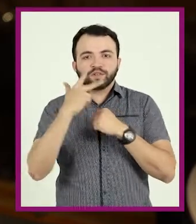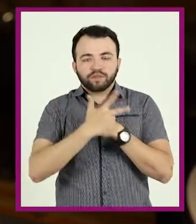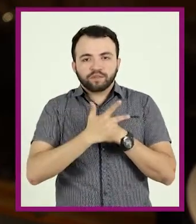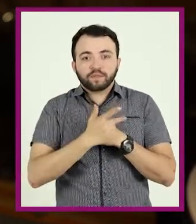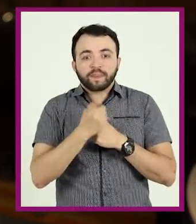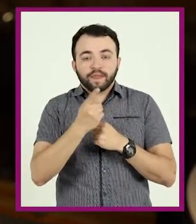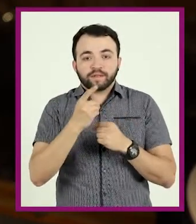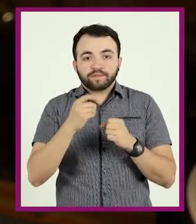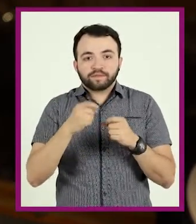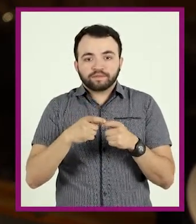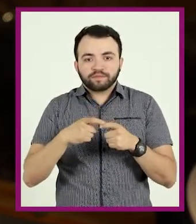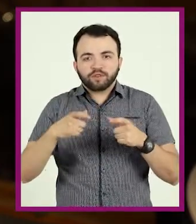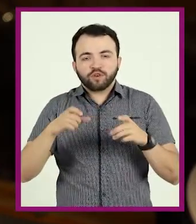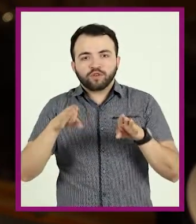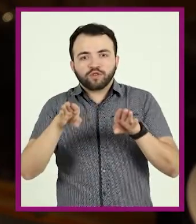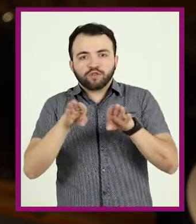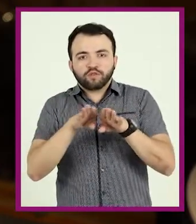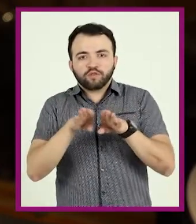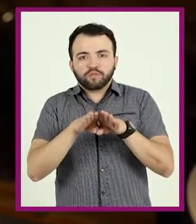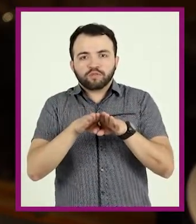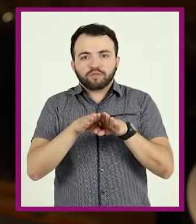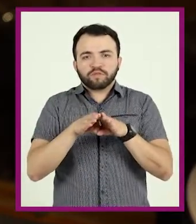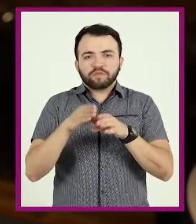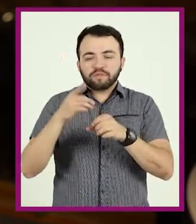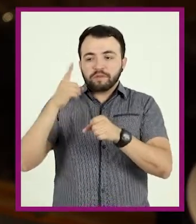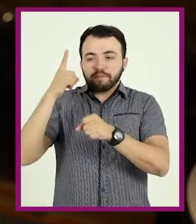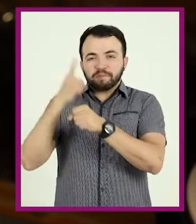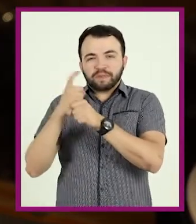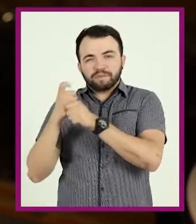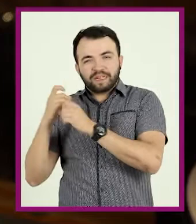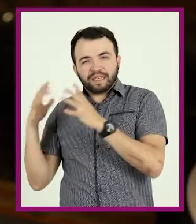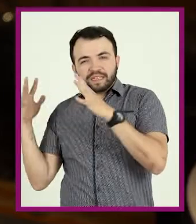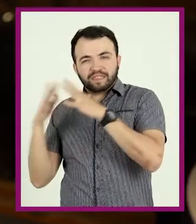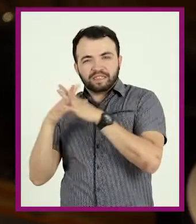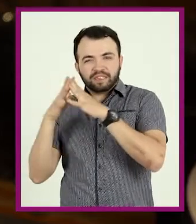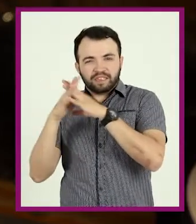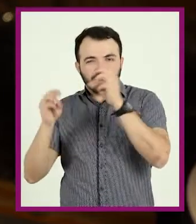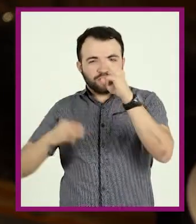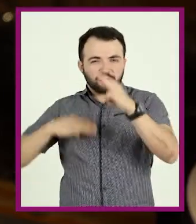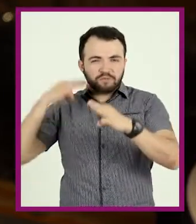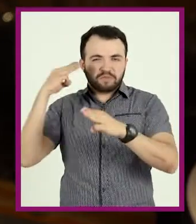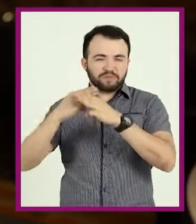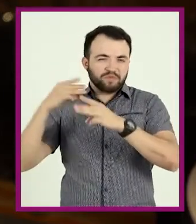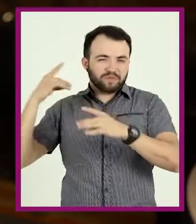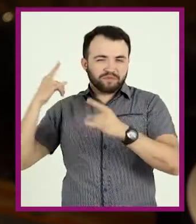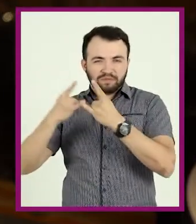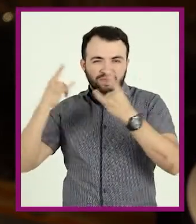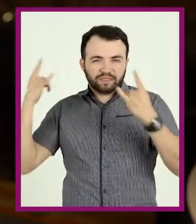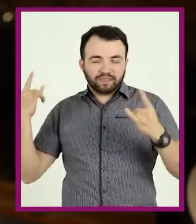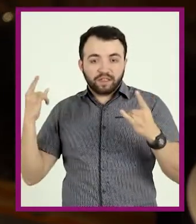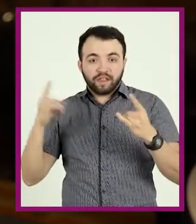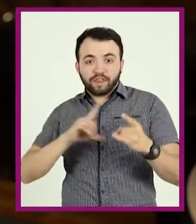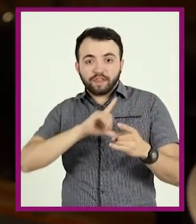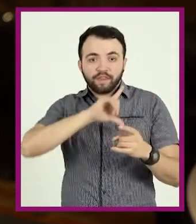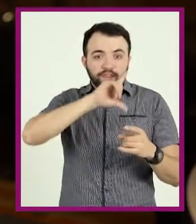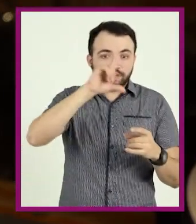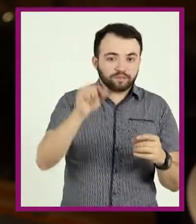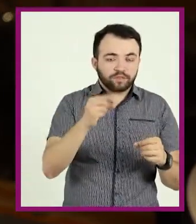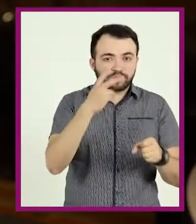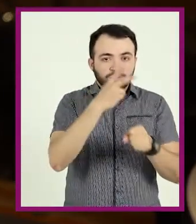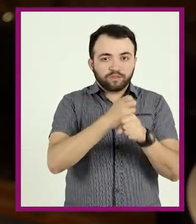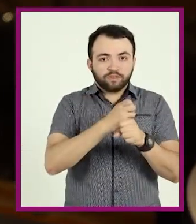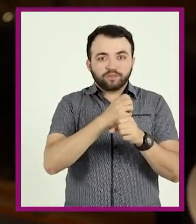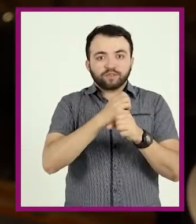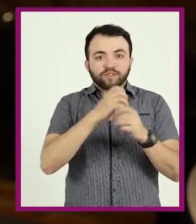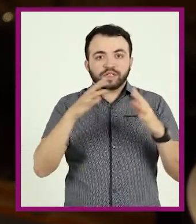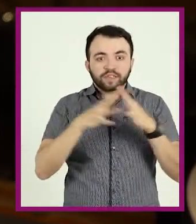formó como una entidad después de la Primera Guerra Mundial y ya como una república federal después de la Segunda Guerra